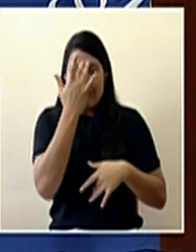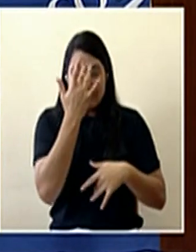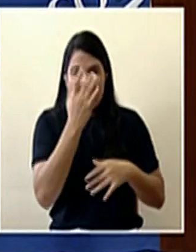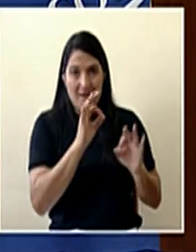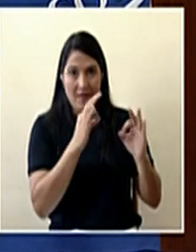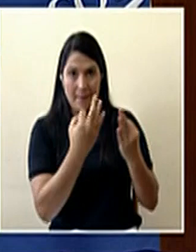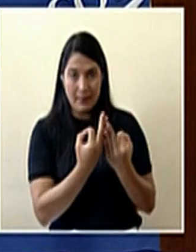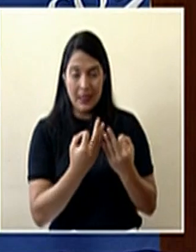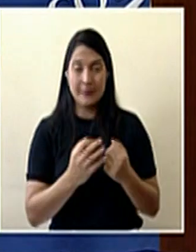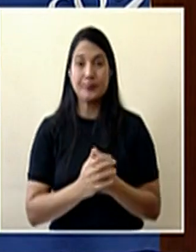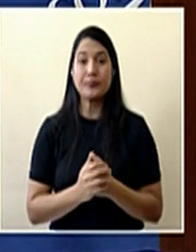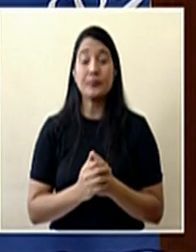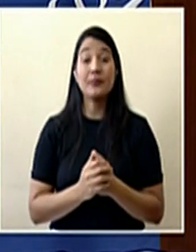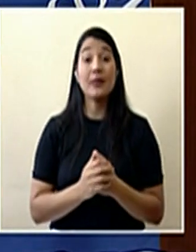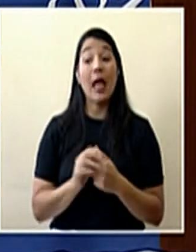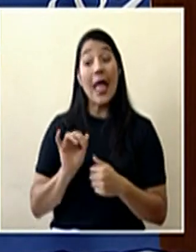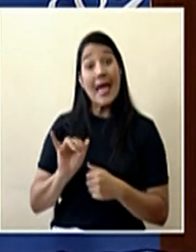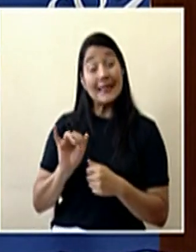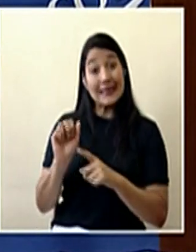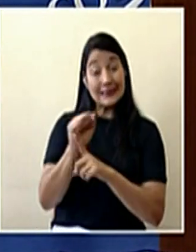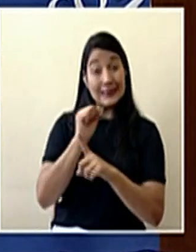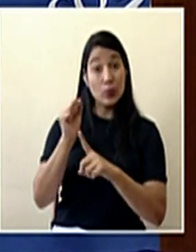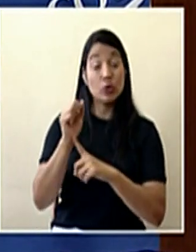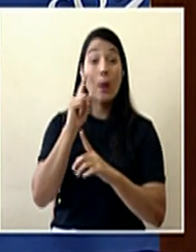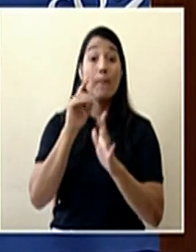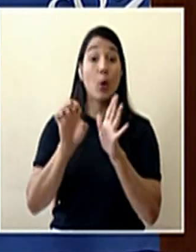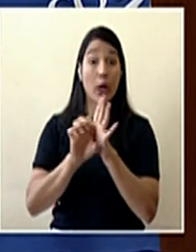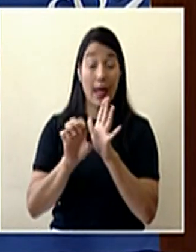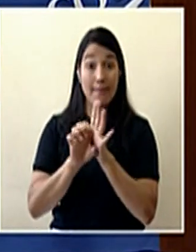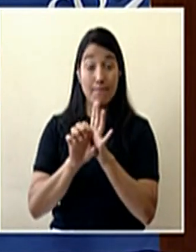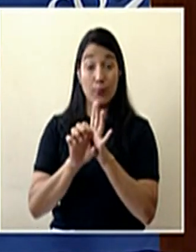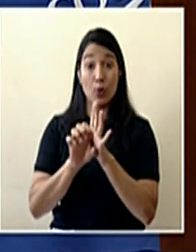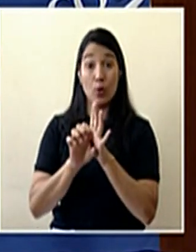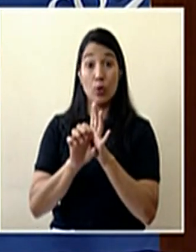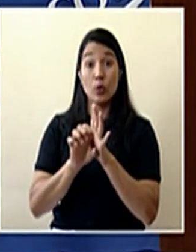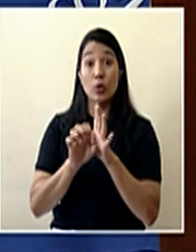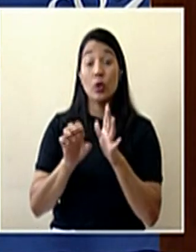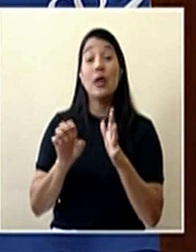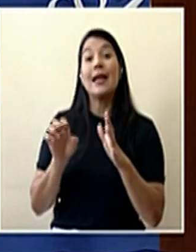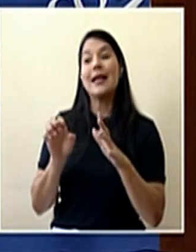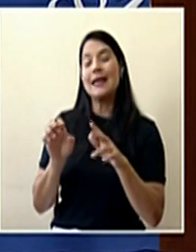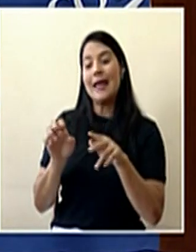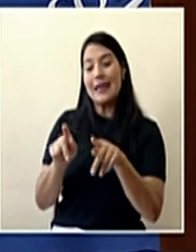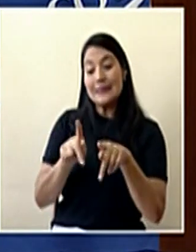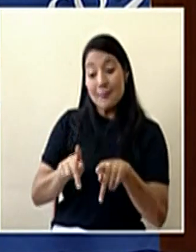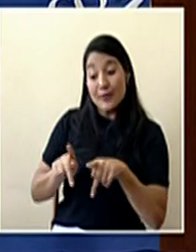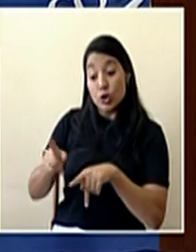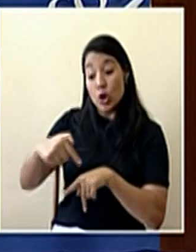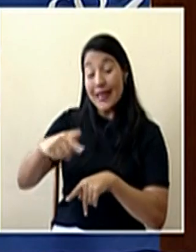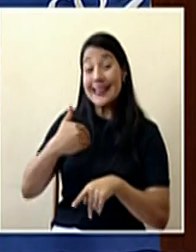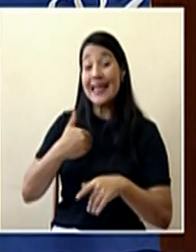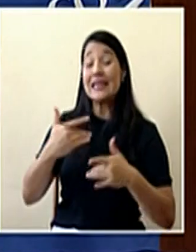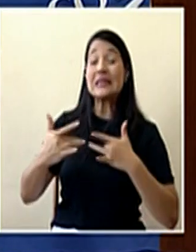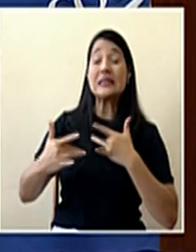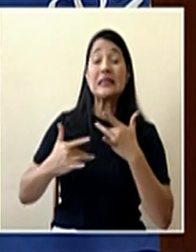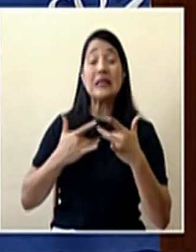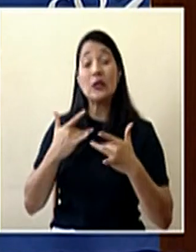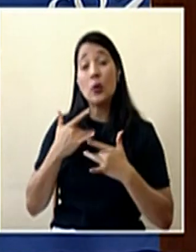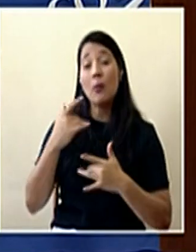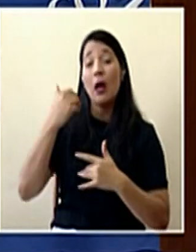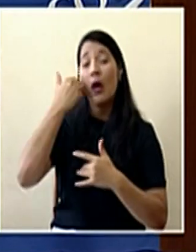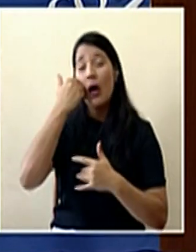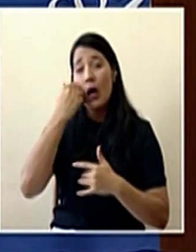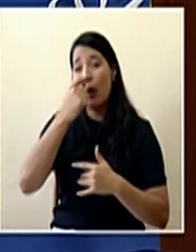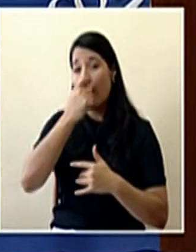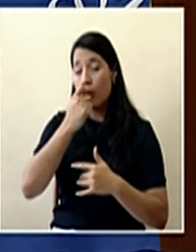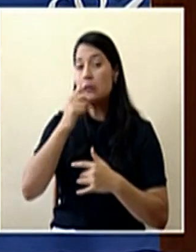personas. Incluso en esos casos, por ejemplo, ya le dijimos los sintomáticos, a las personas que tienen síntomas respiratorios, sí se